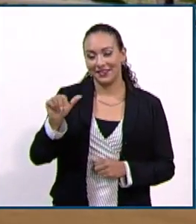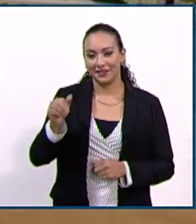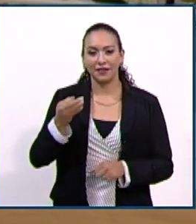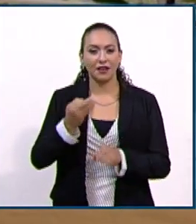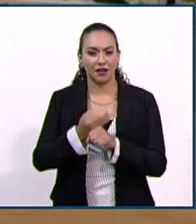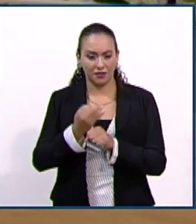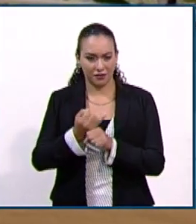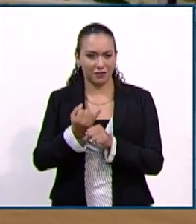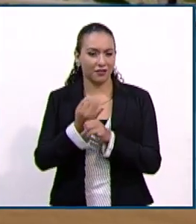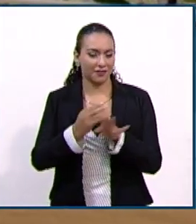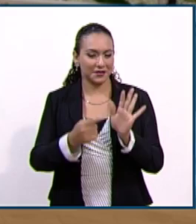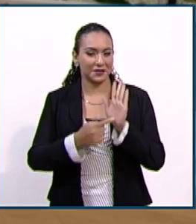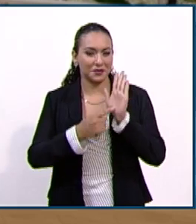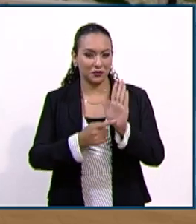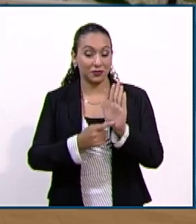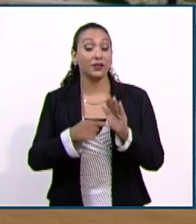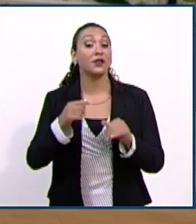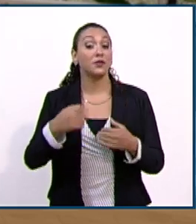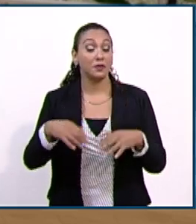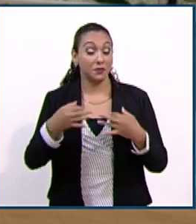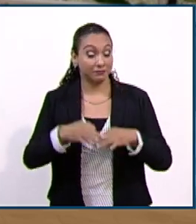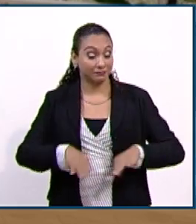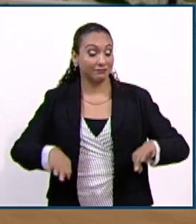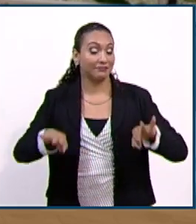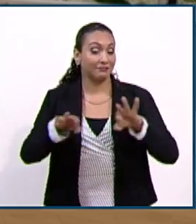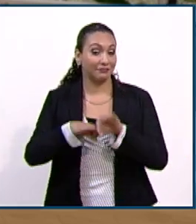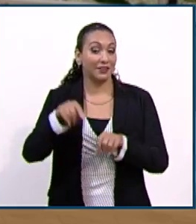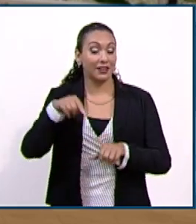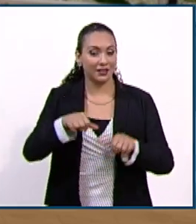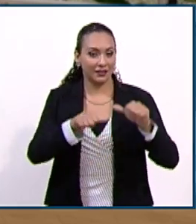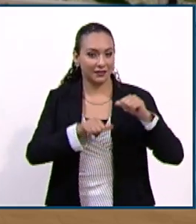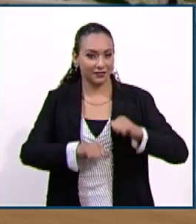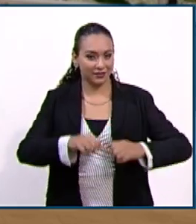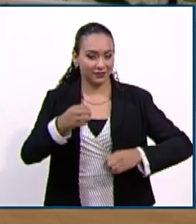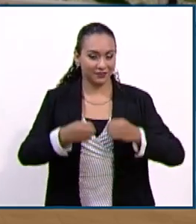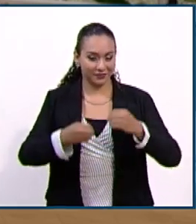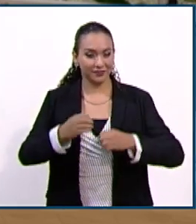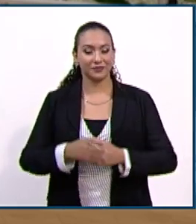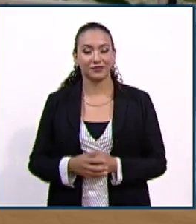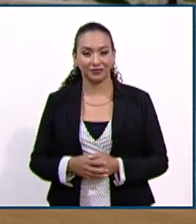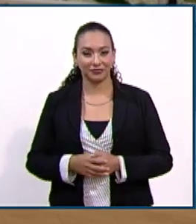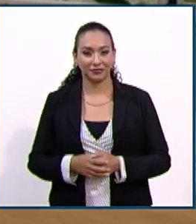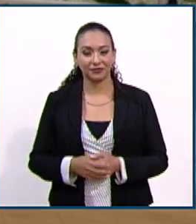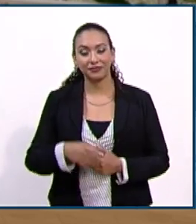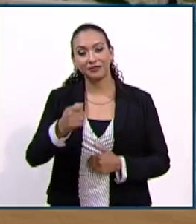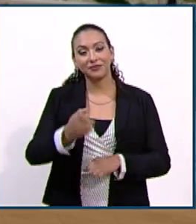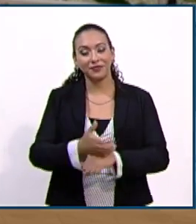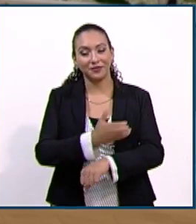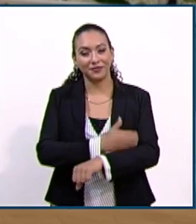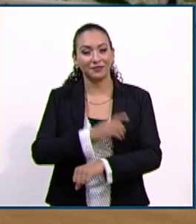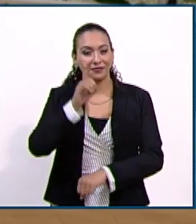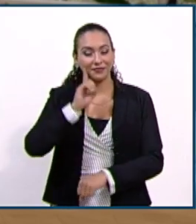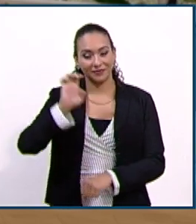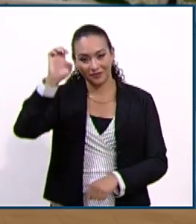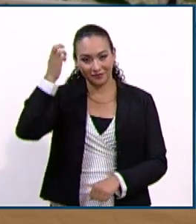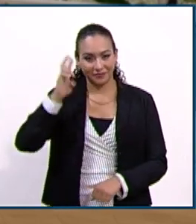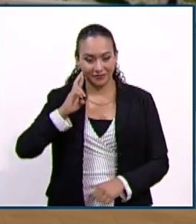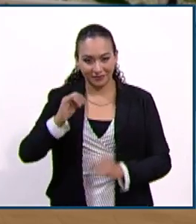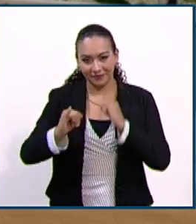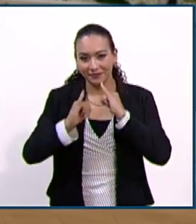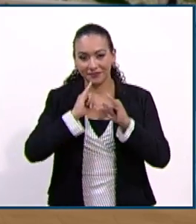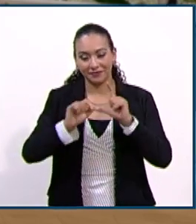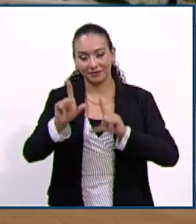próximos minutos le presentaré la información más reciente del Poder Judicial de la Federación. Saludo a mi compañera Eusiris Rostro